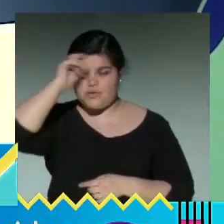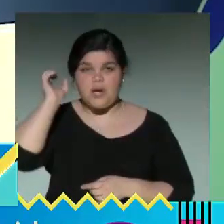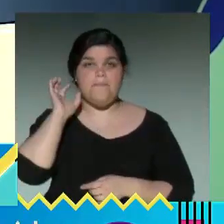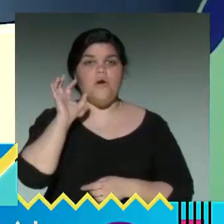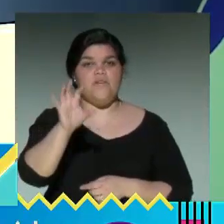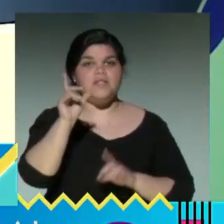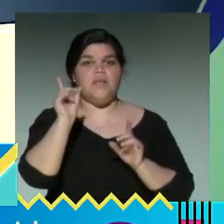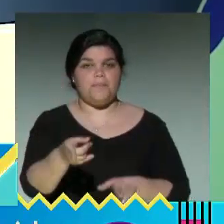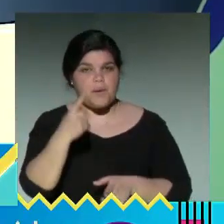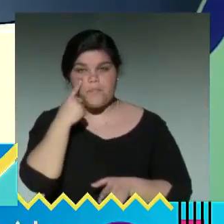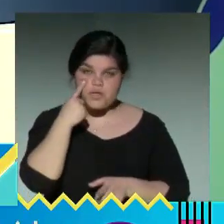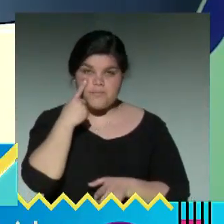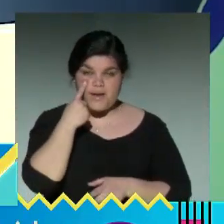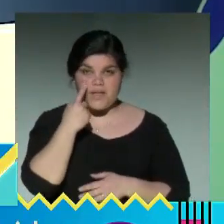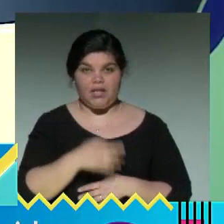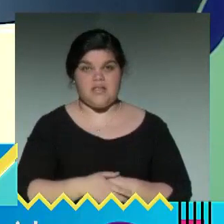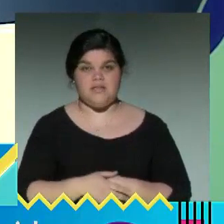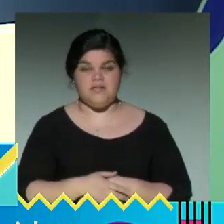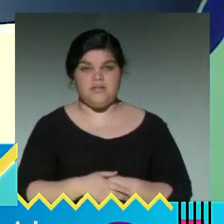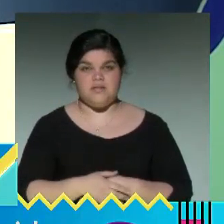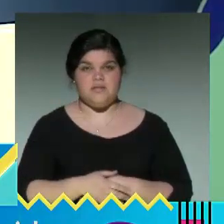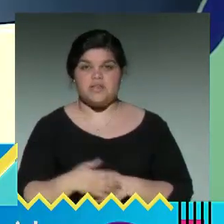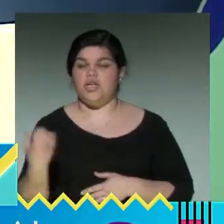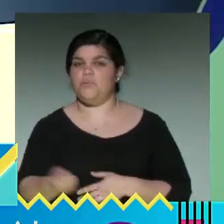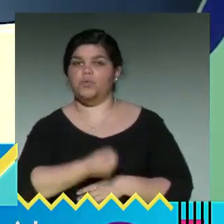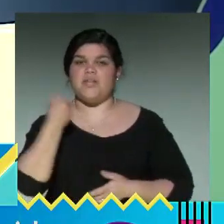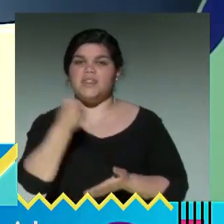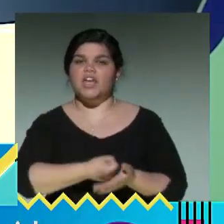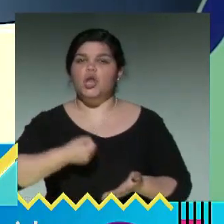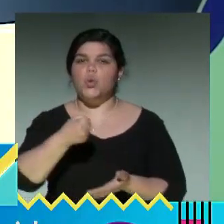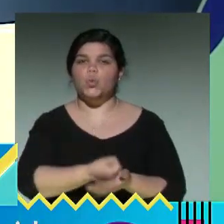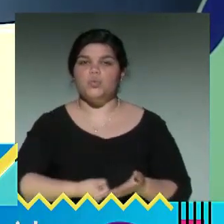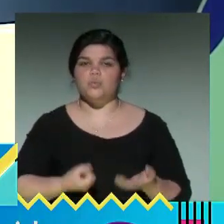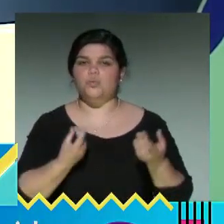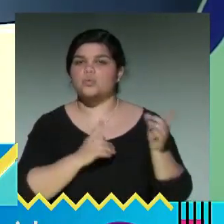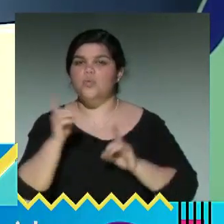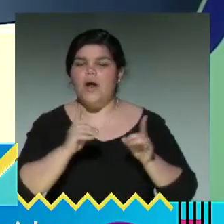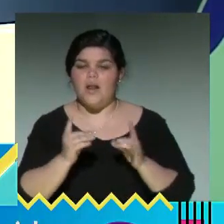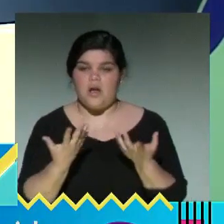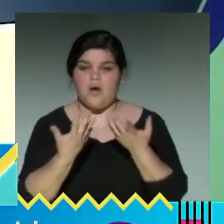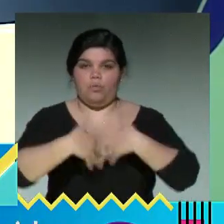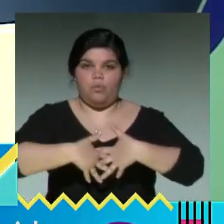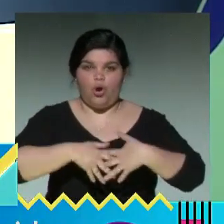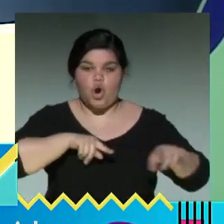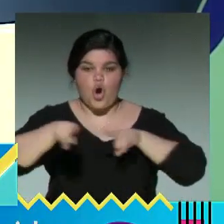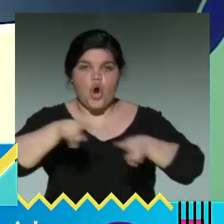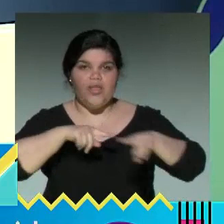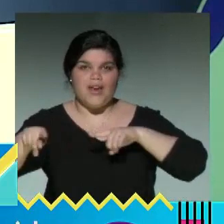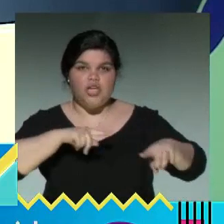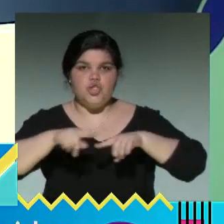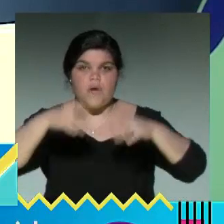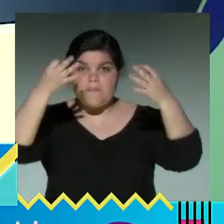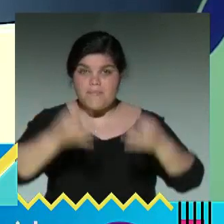los propios municipios tienen, me parece que el esfuerzo pasa por una buena articulación y coordinación de